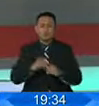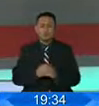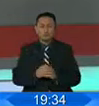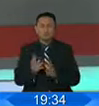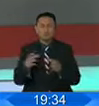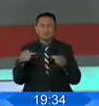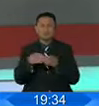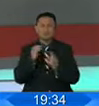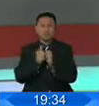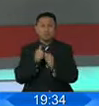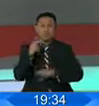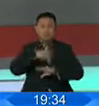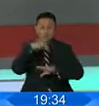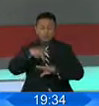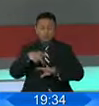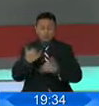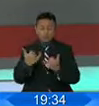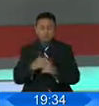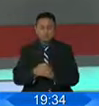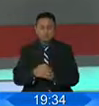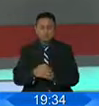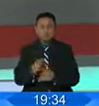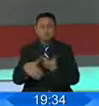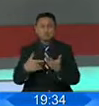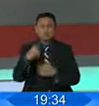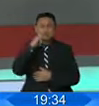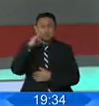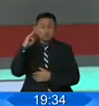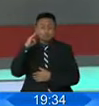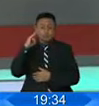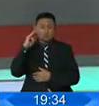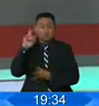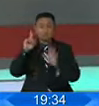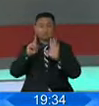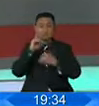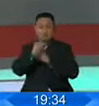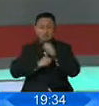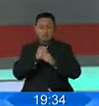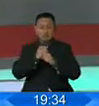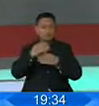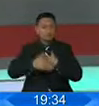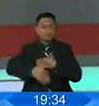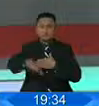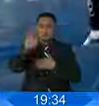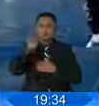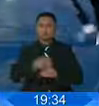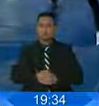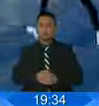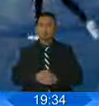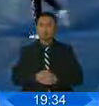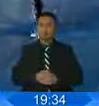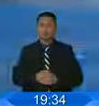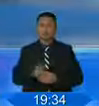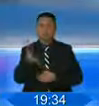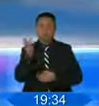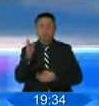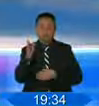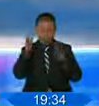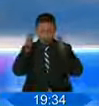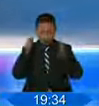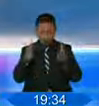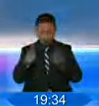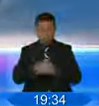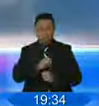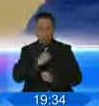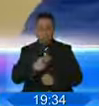de Pichincha para este verano. La oferta está dirigida para niños desde los 6 años de edad. Disciplina, concentración,